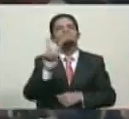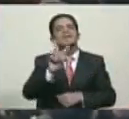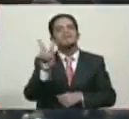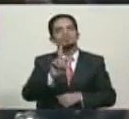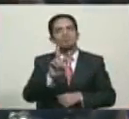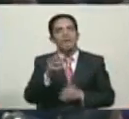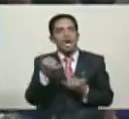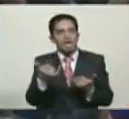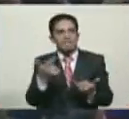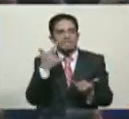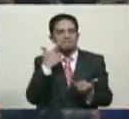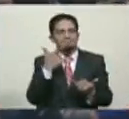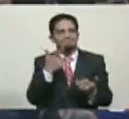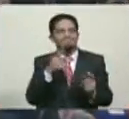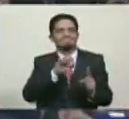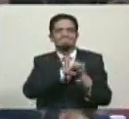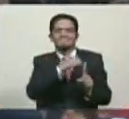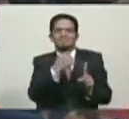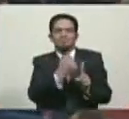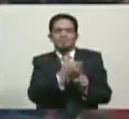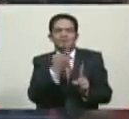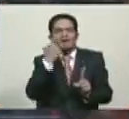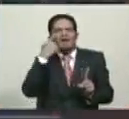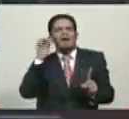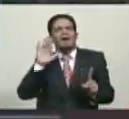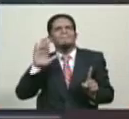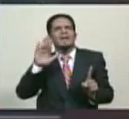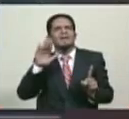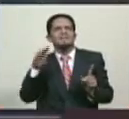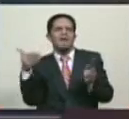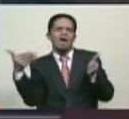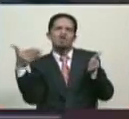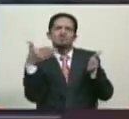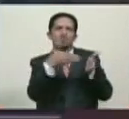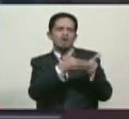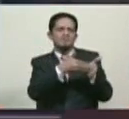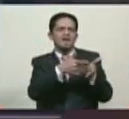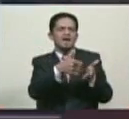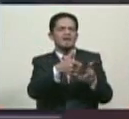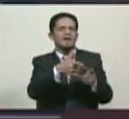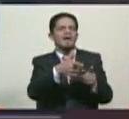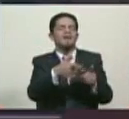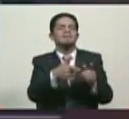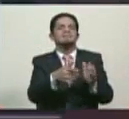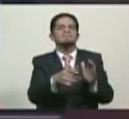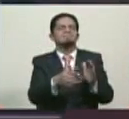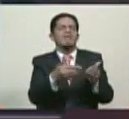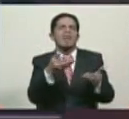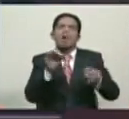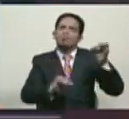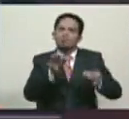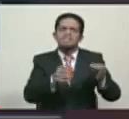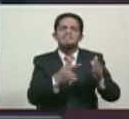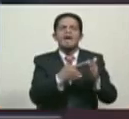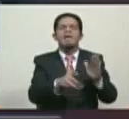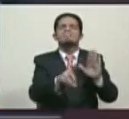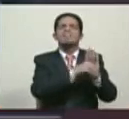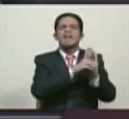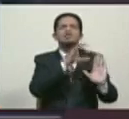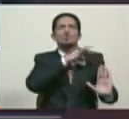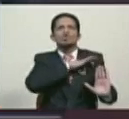por una particular pero muy seria amenaza en contra del Estado social, de derecho y de justicia, que propugna